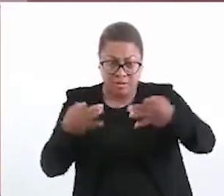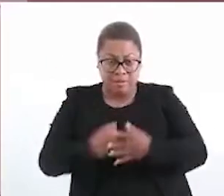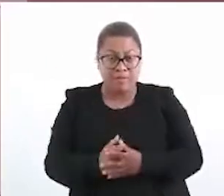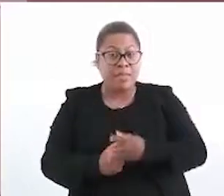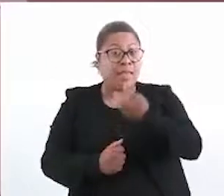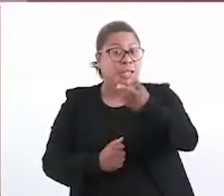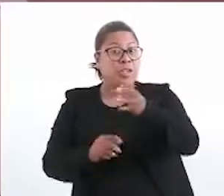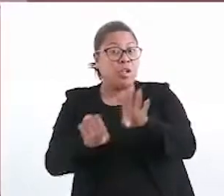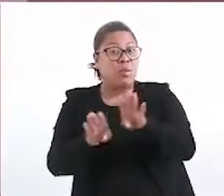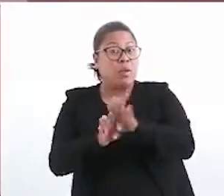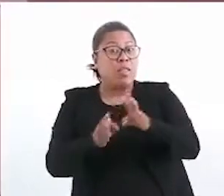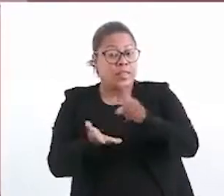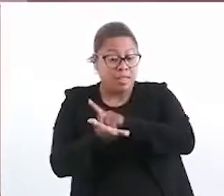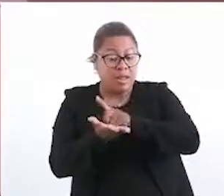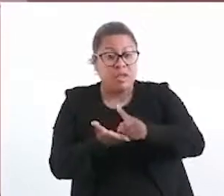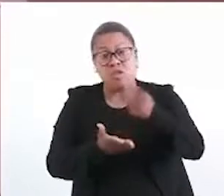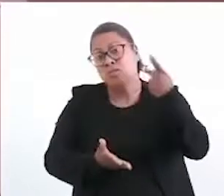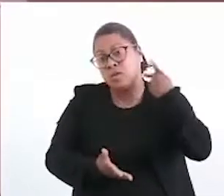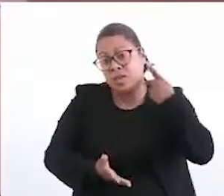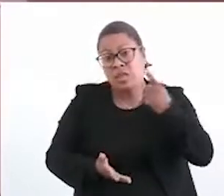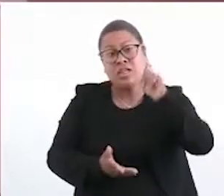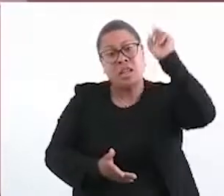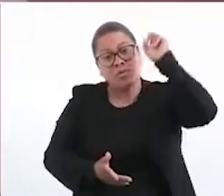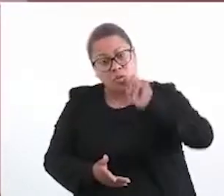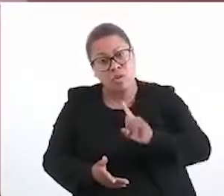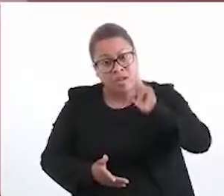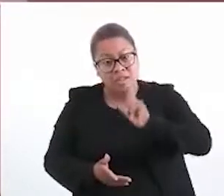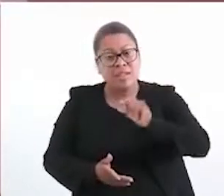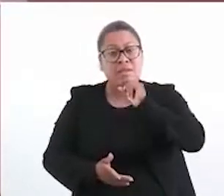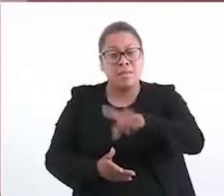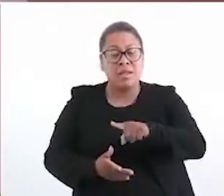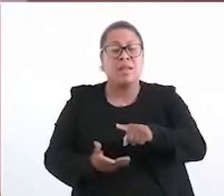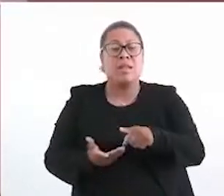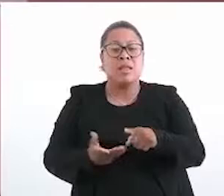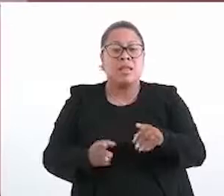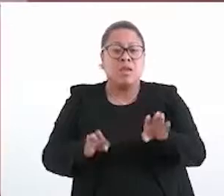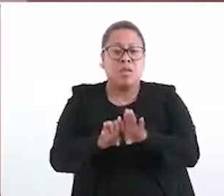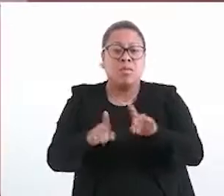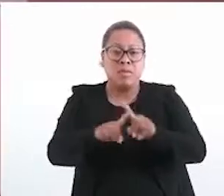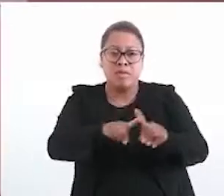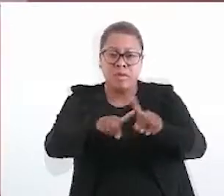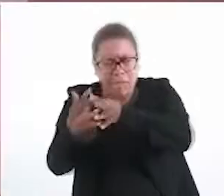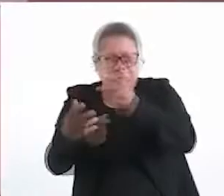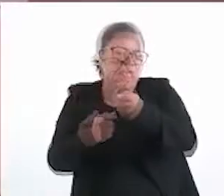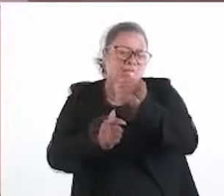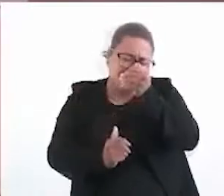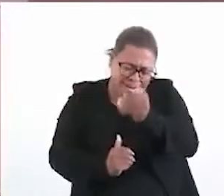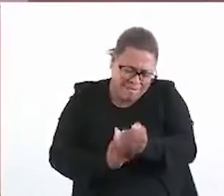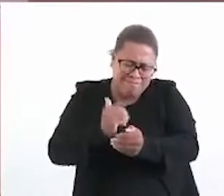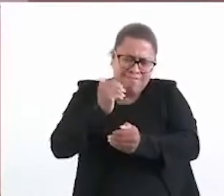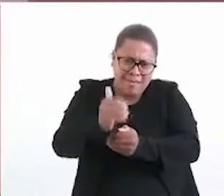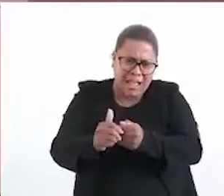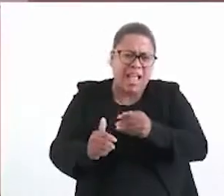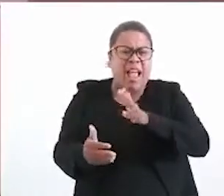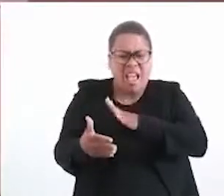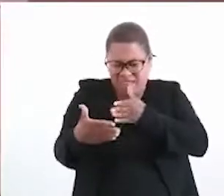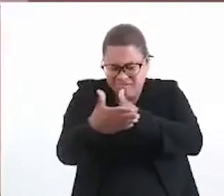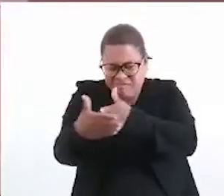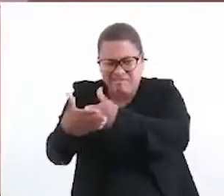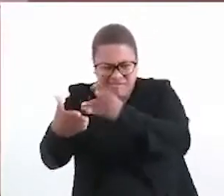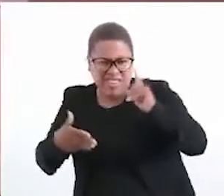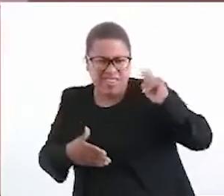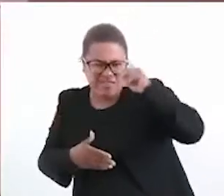Las victorias en materia de los derechos políticos de las mujeres y las conquistas de mayores espacios en el ámbito público, no exento de